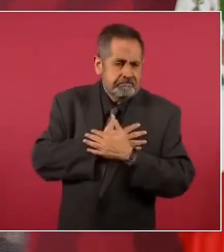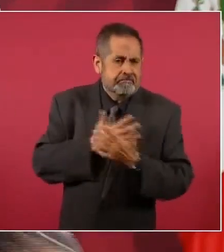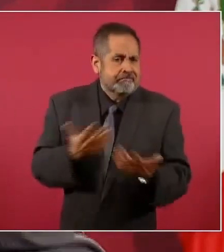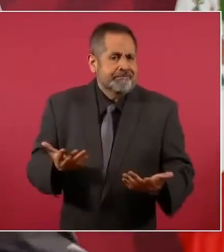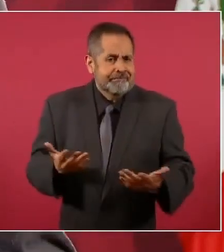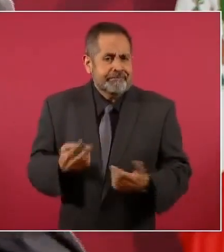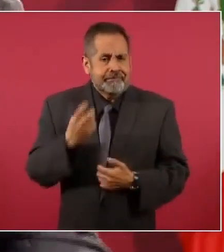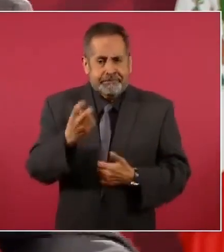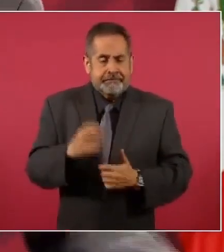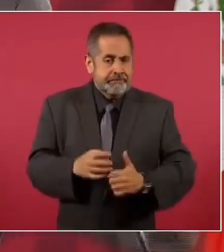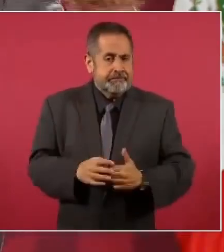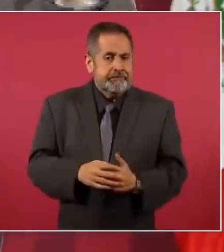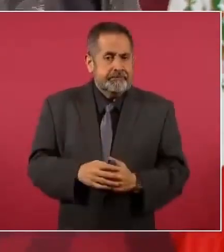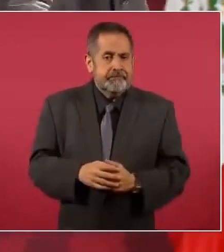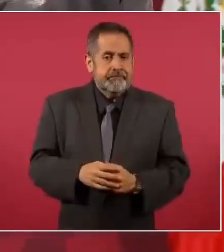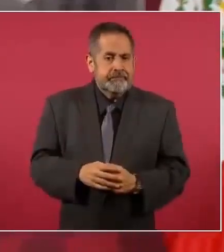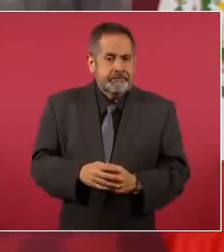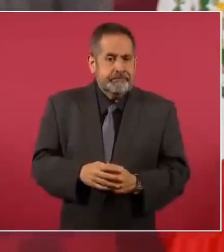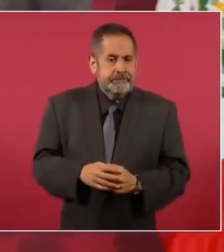No,